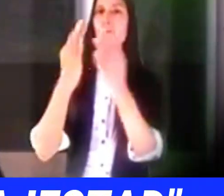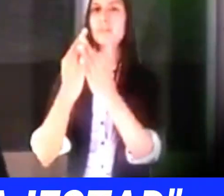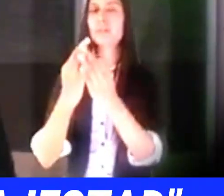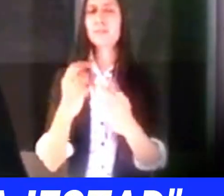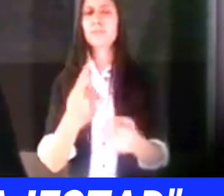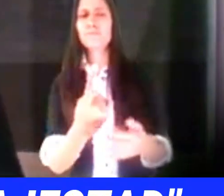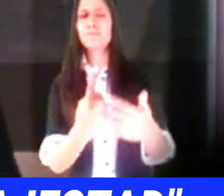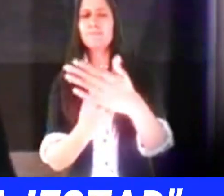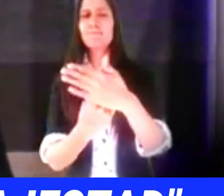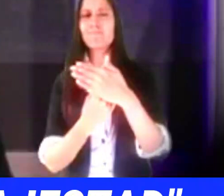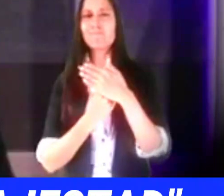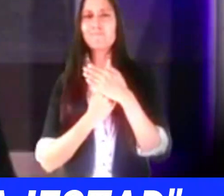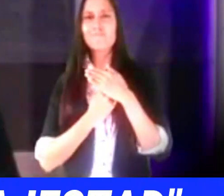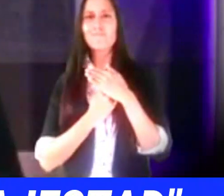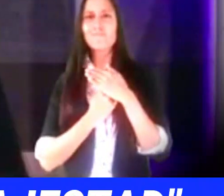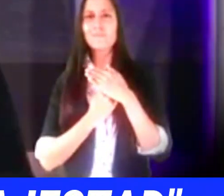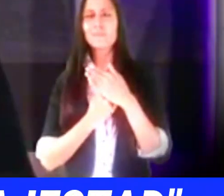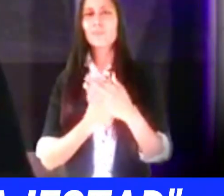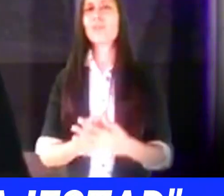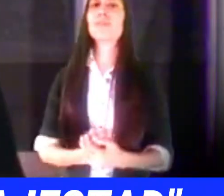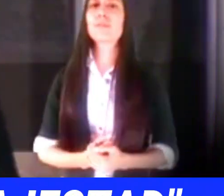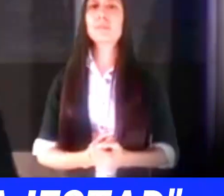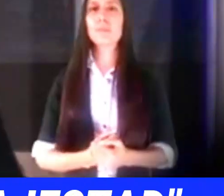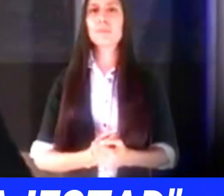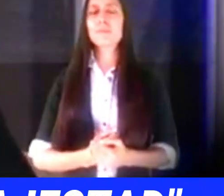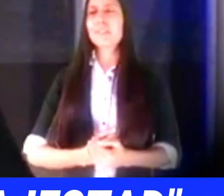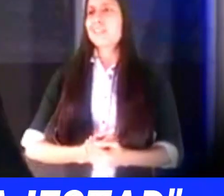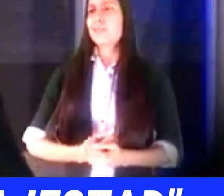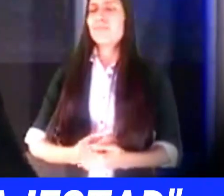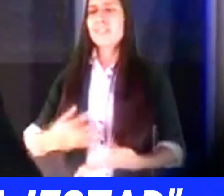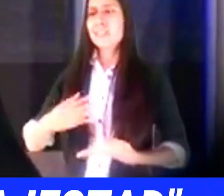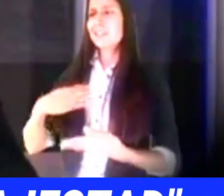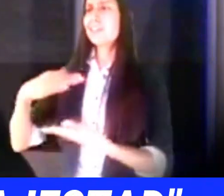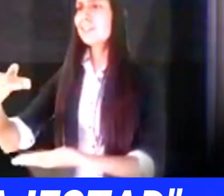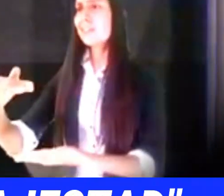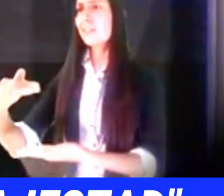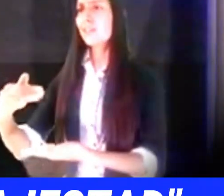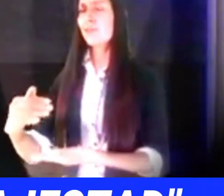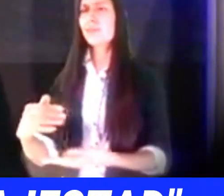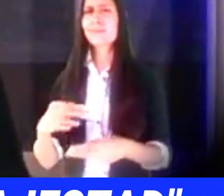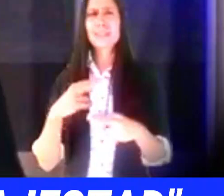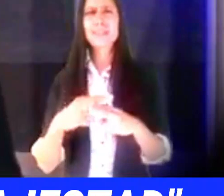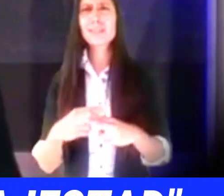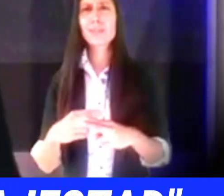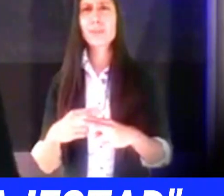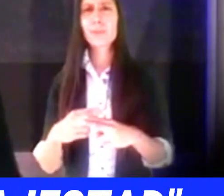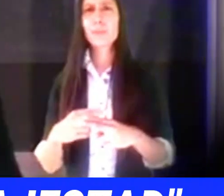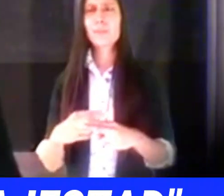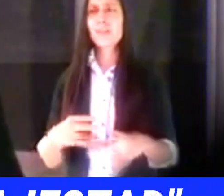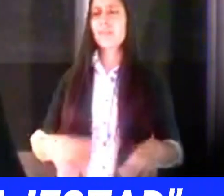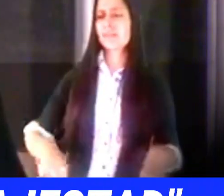el apellido. Ese apellido que lo era tan representativo a nivel